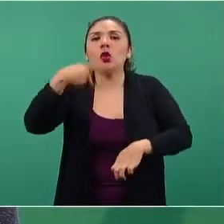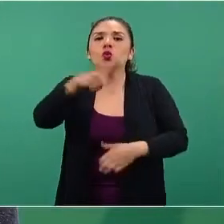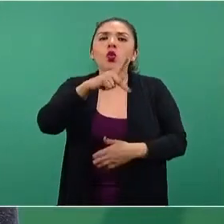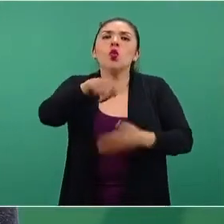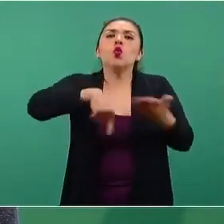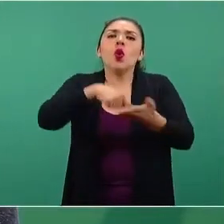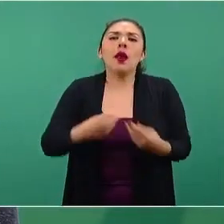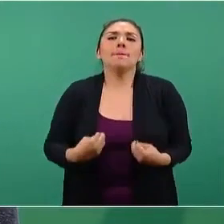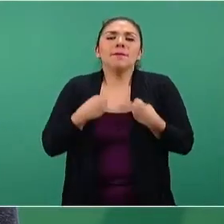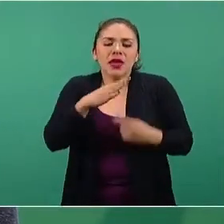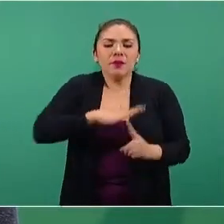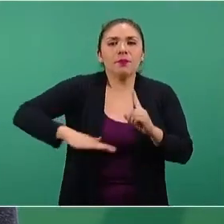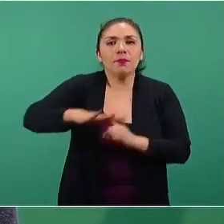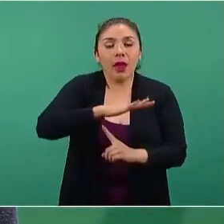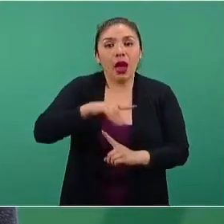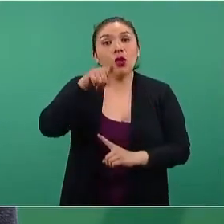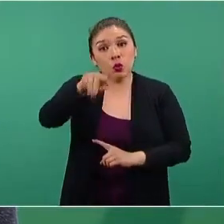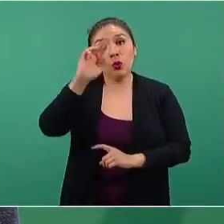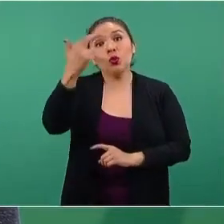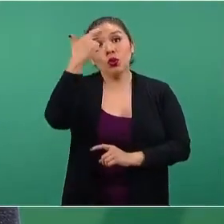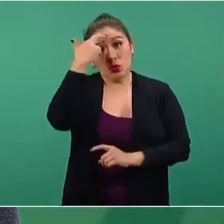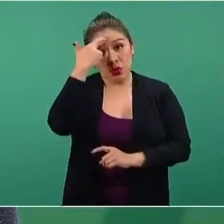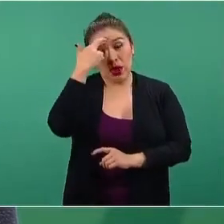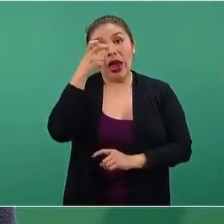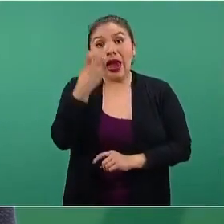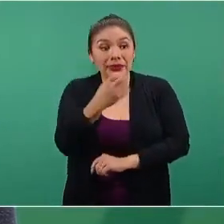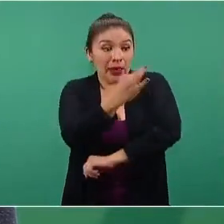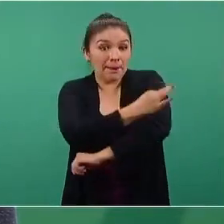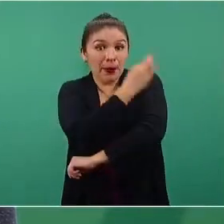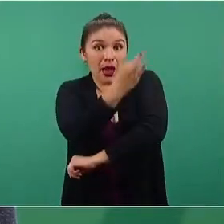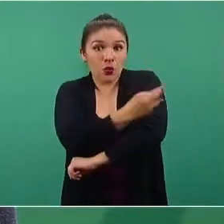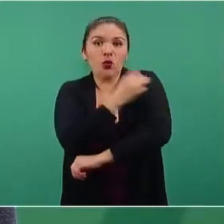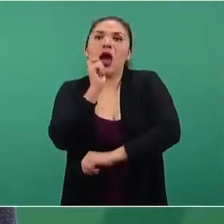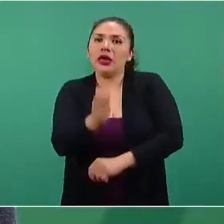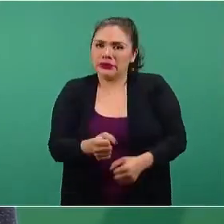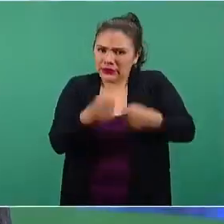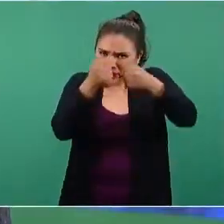alcaldía en la que usted viva. Y recuerde, las vacunas